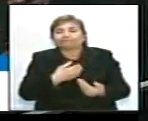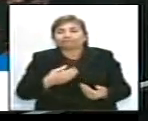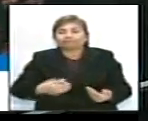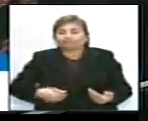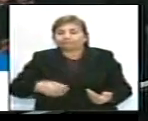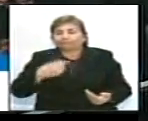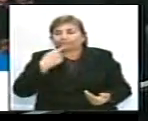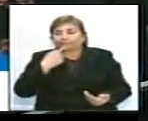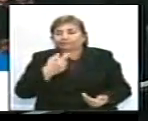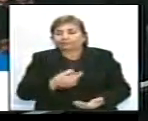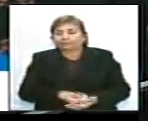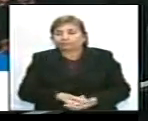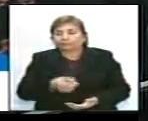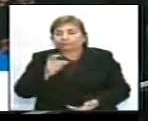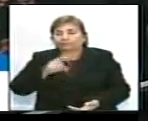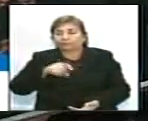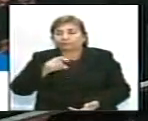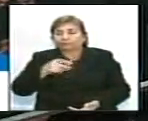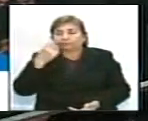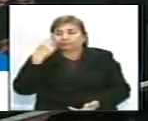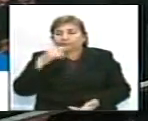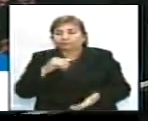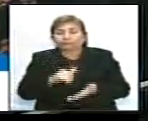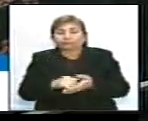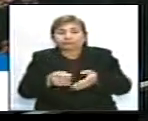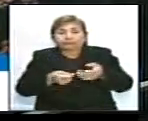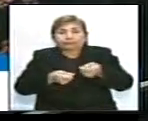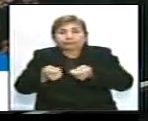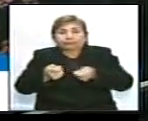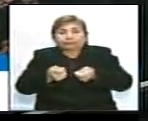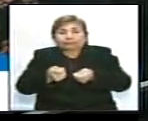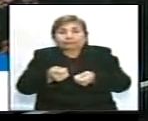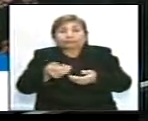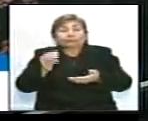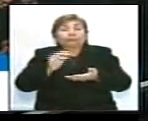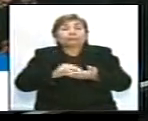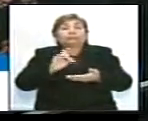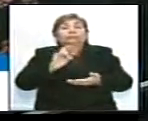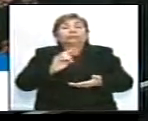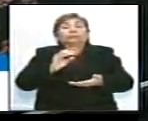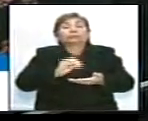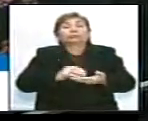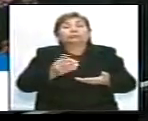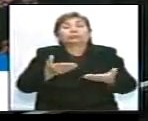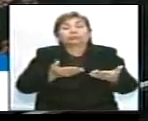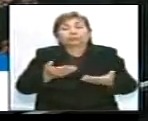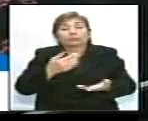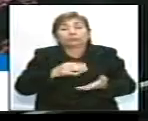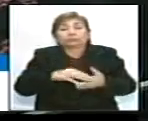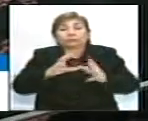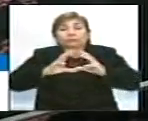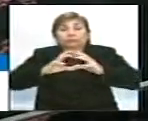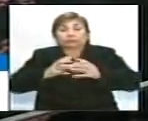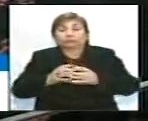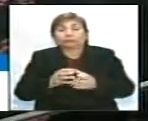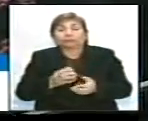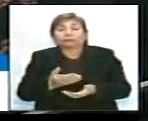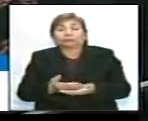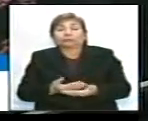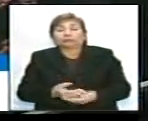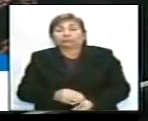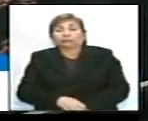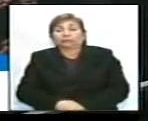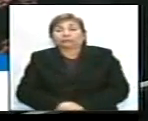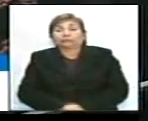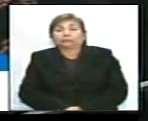consideraría necesario para tener un control del uso más adecuado de la tierra en relación a la disponibilidad del